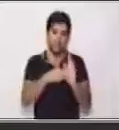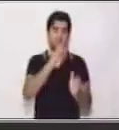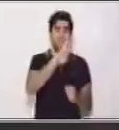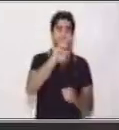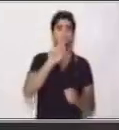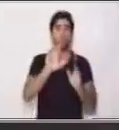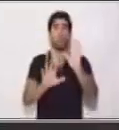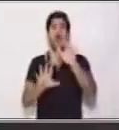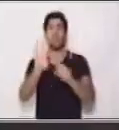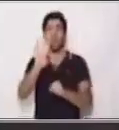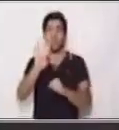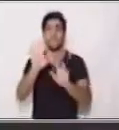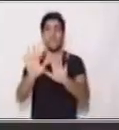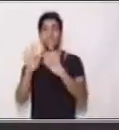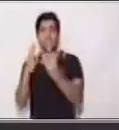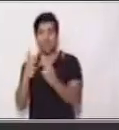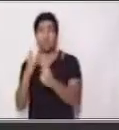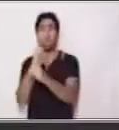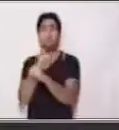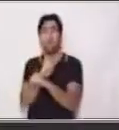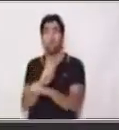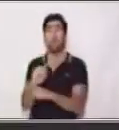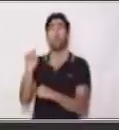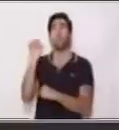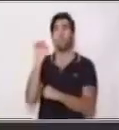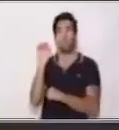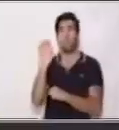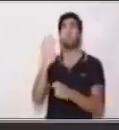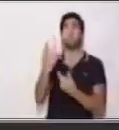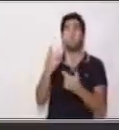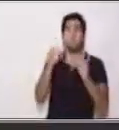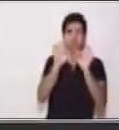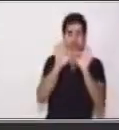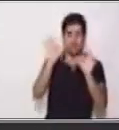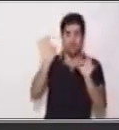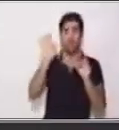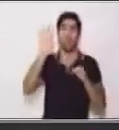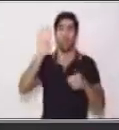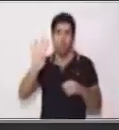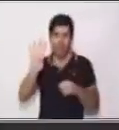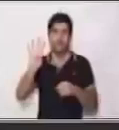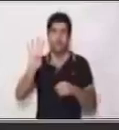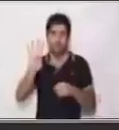3.1416 por 4 dividido 3. Podemos cambiar